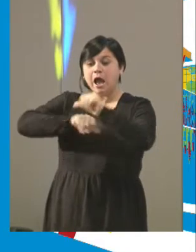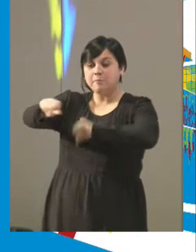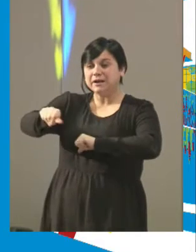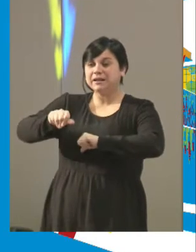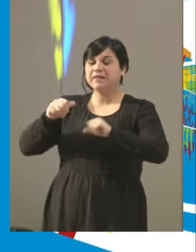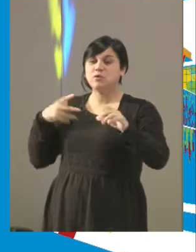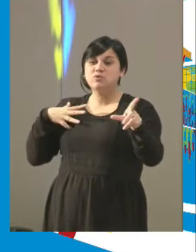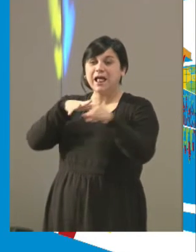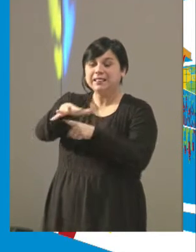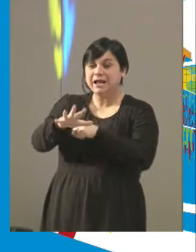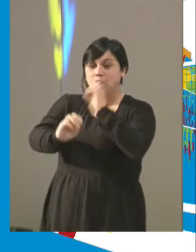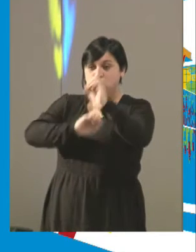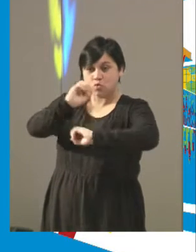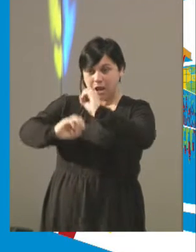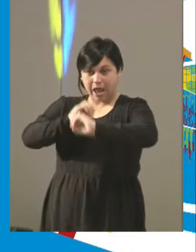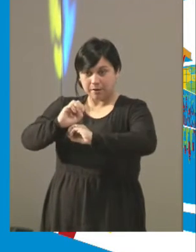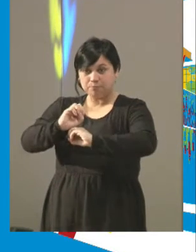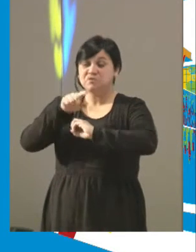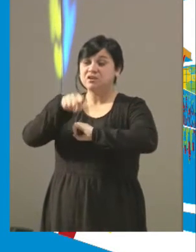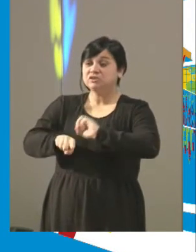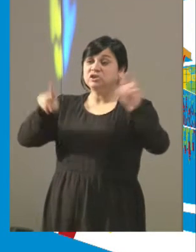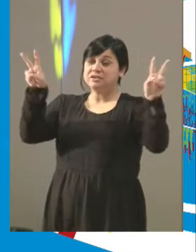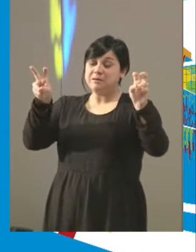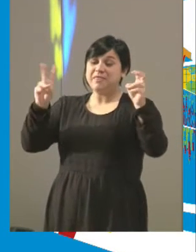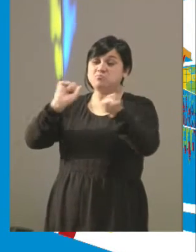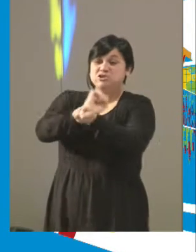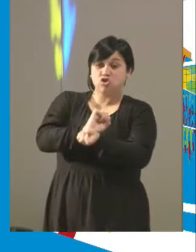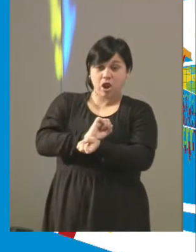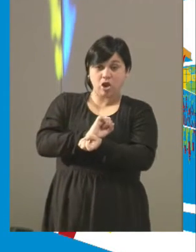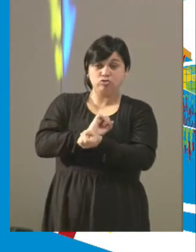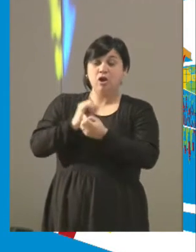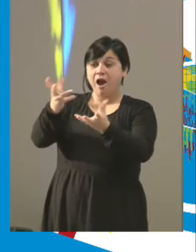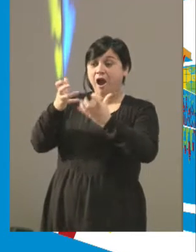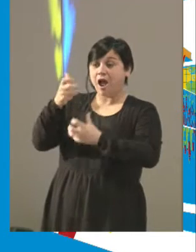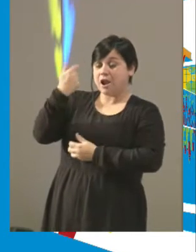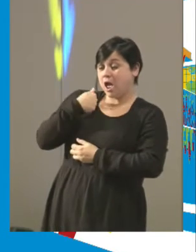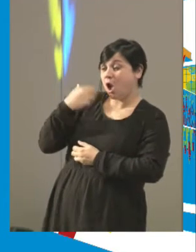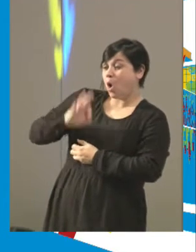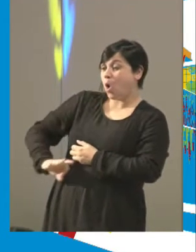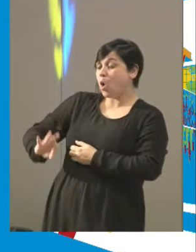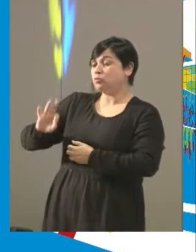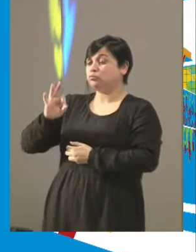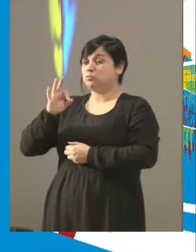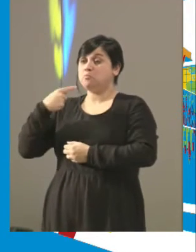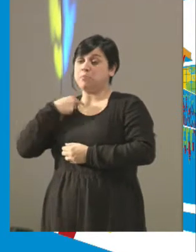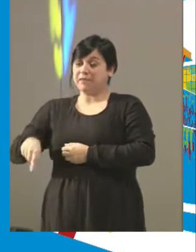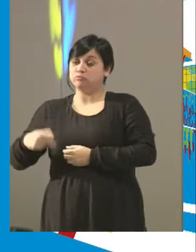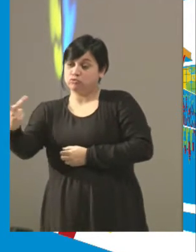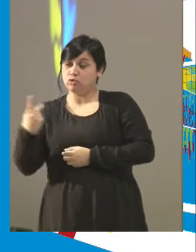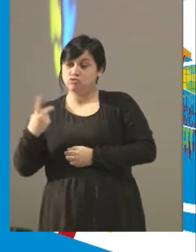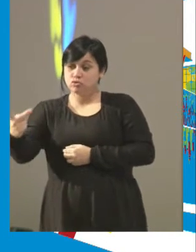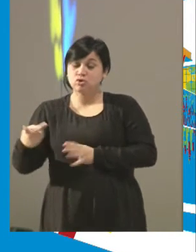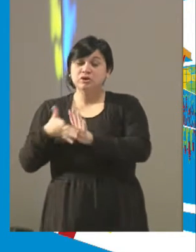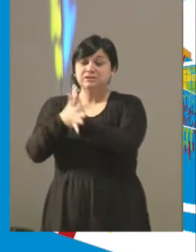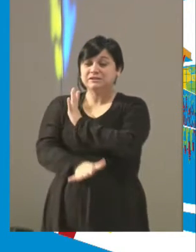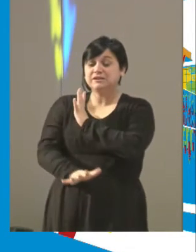nuclear, ¿no? Que básicamente pues, es el dilema del prisionero, ¿no? O gana uno de los dos o perdemos los dos, ¿no? Entonces, bueno, pues aquí ha habido